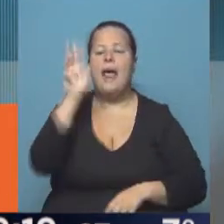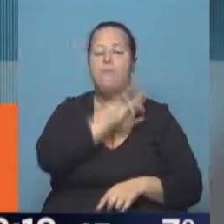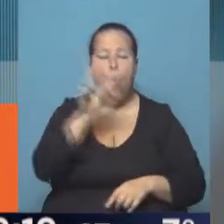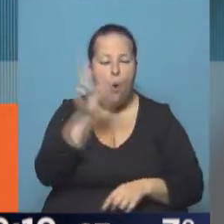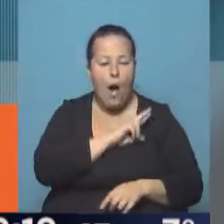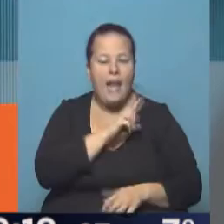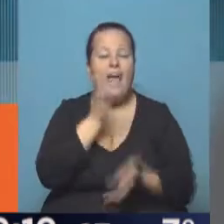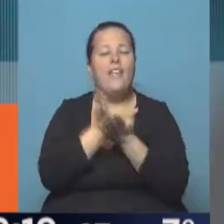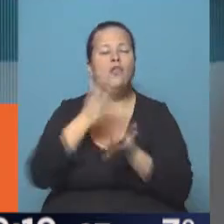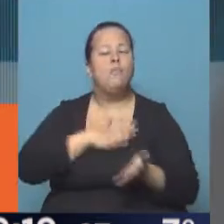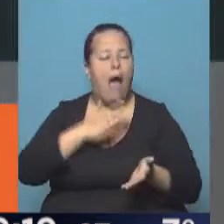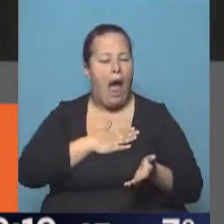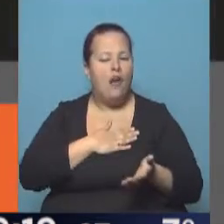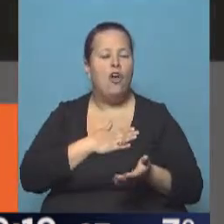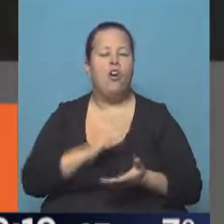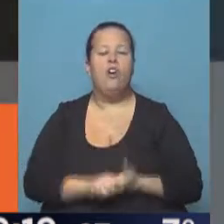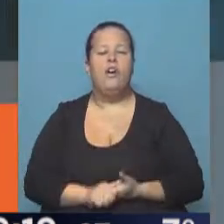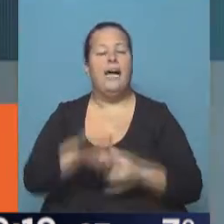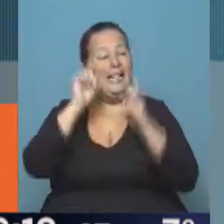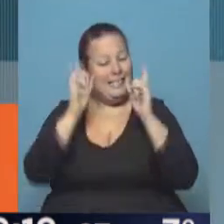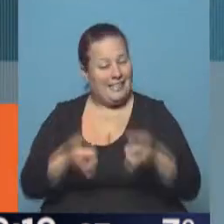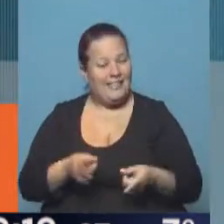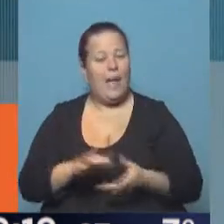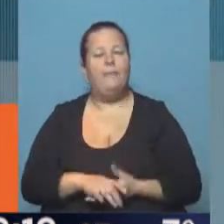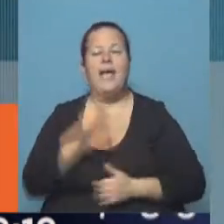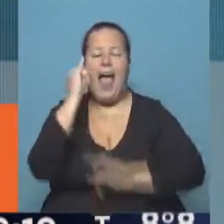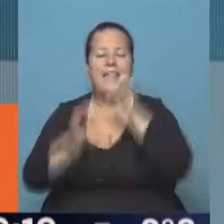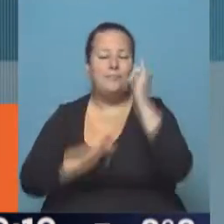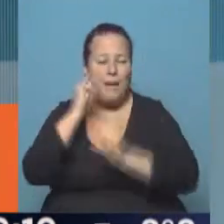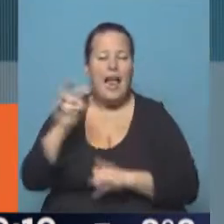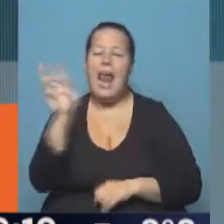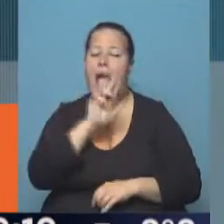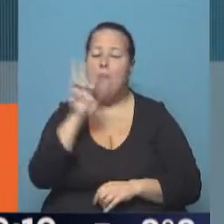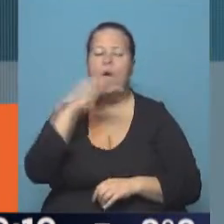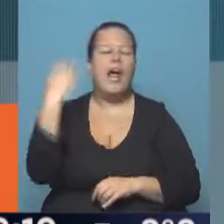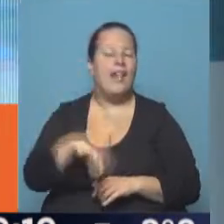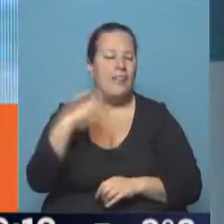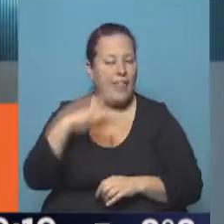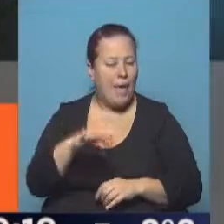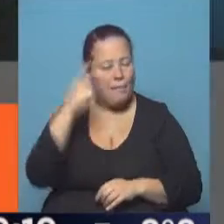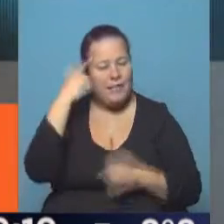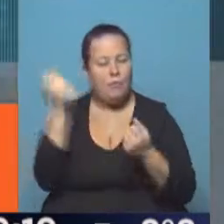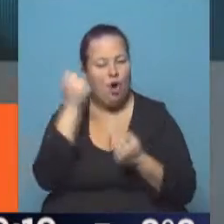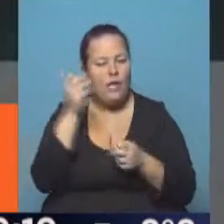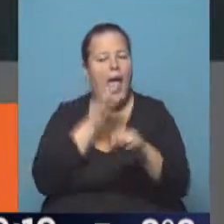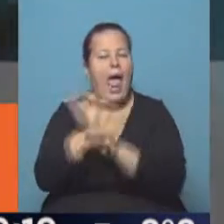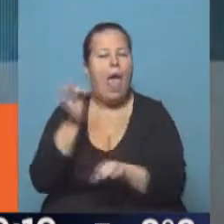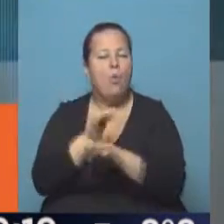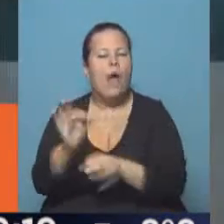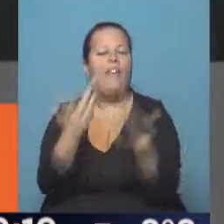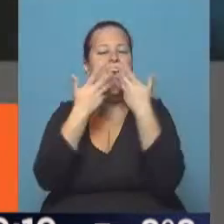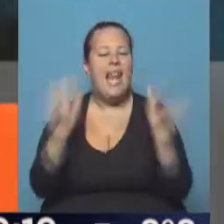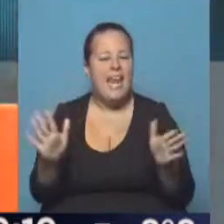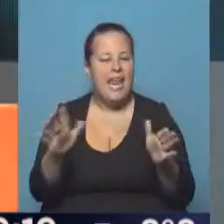mujeres este derecho humano y también explican que las mujeres deben ser valoradas y educadas